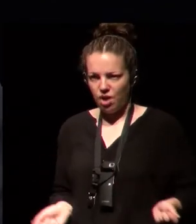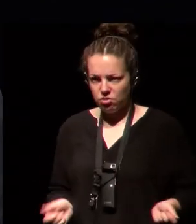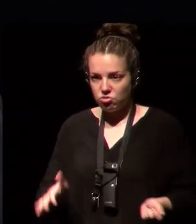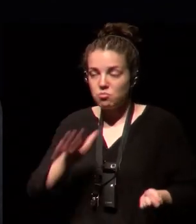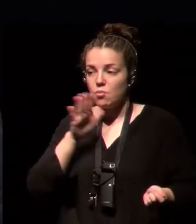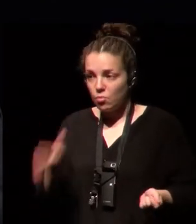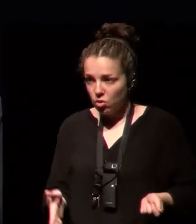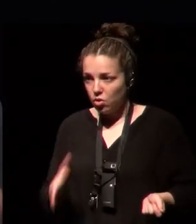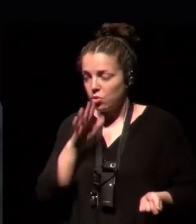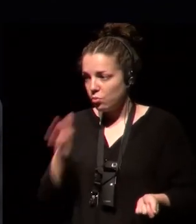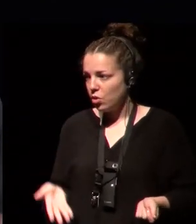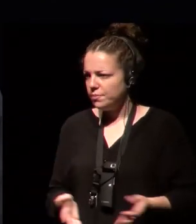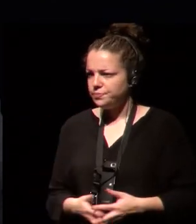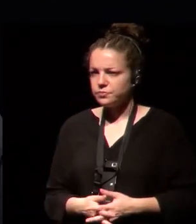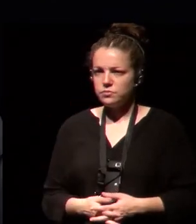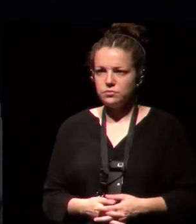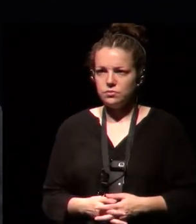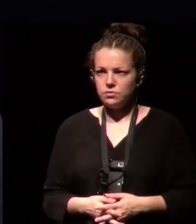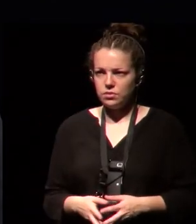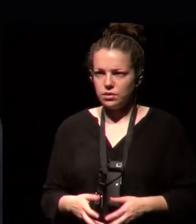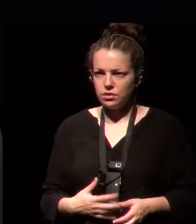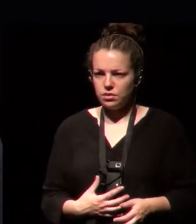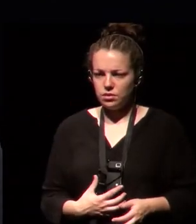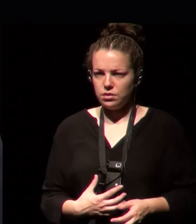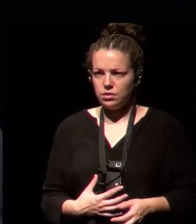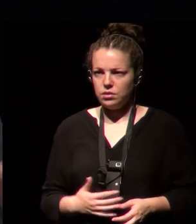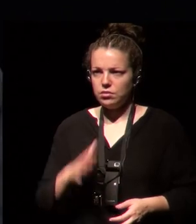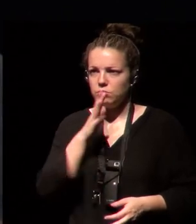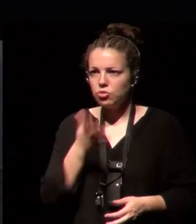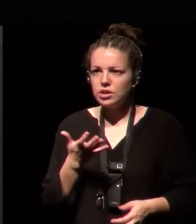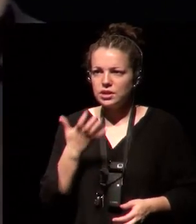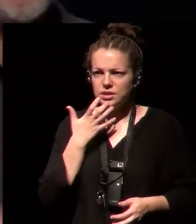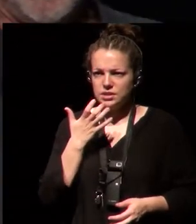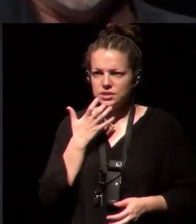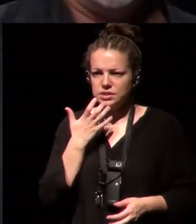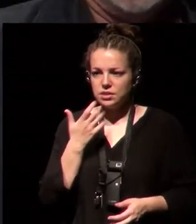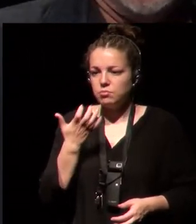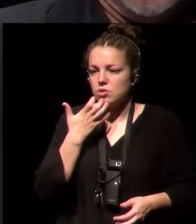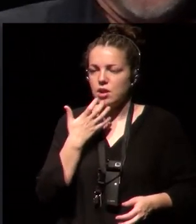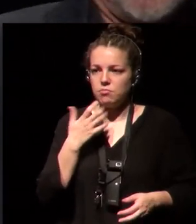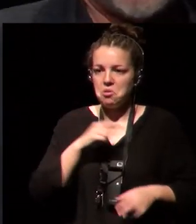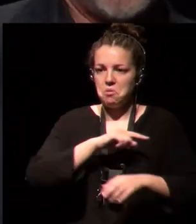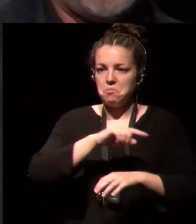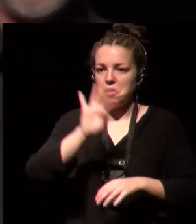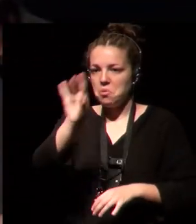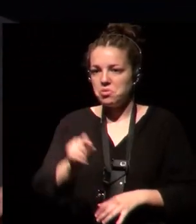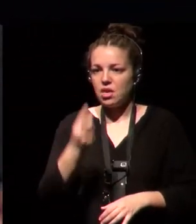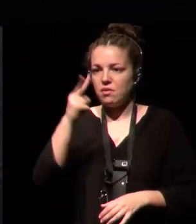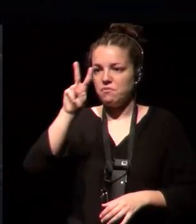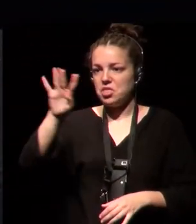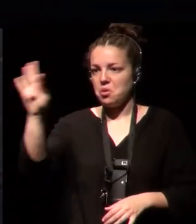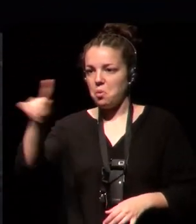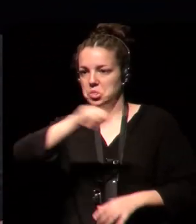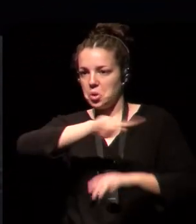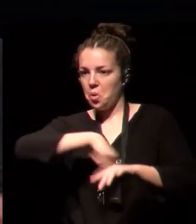if we're not procrastinating. We don't have long sí, as artists no, to make our tenemos work. 24 horas so, al día y te, no now, tenemos que relegar todo para